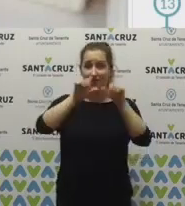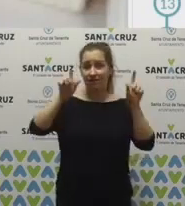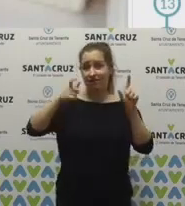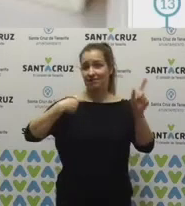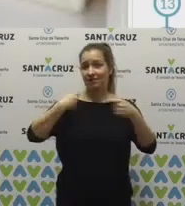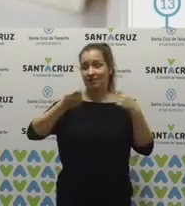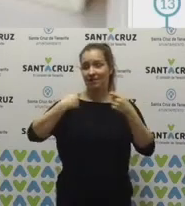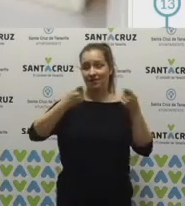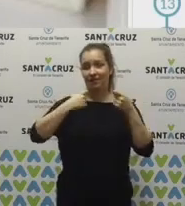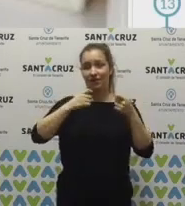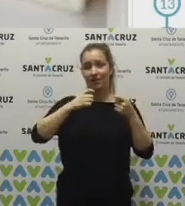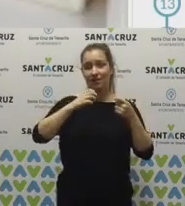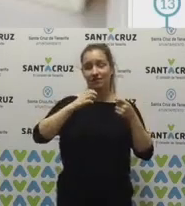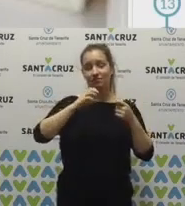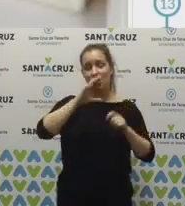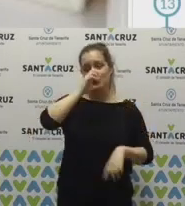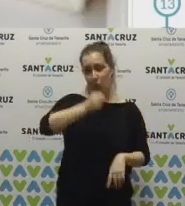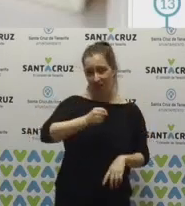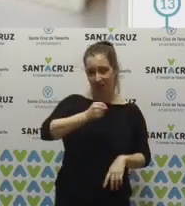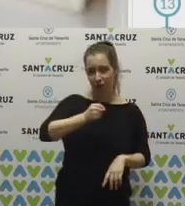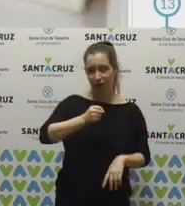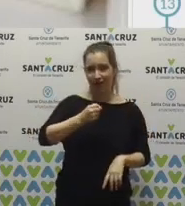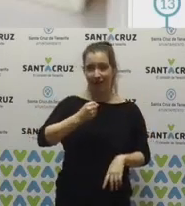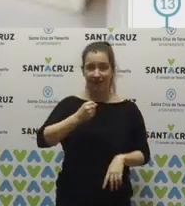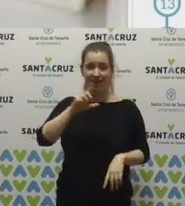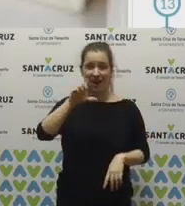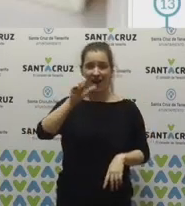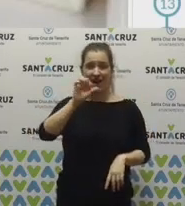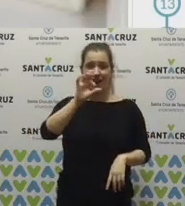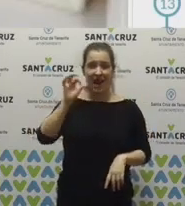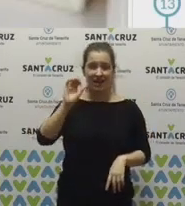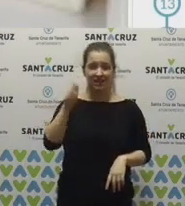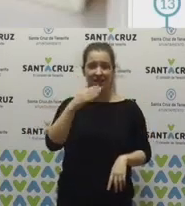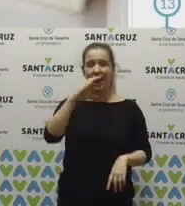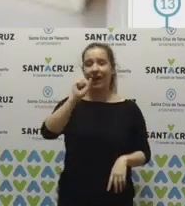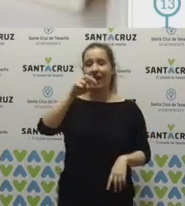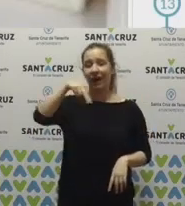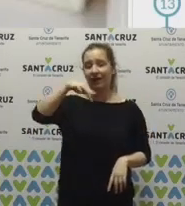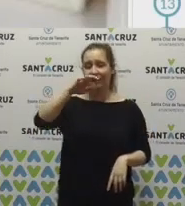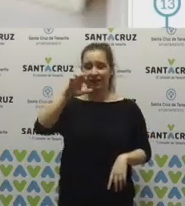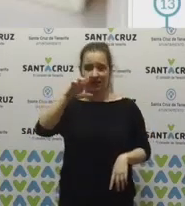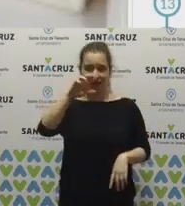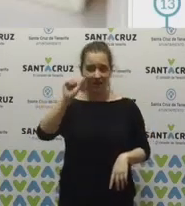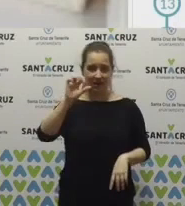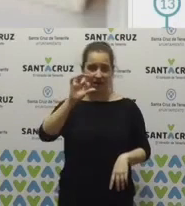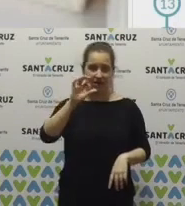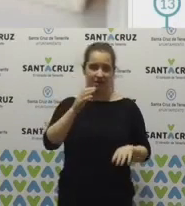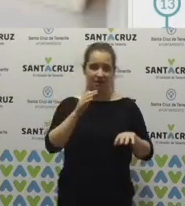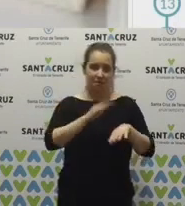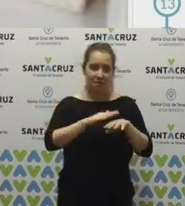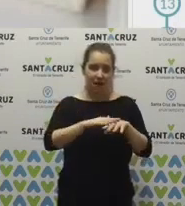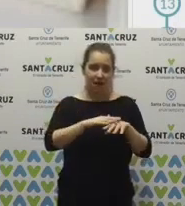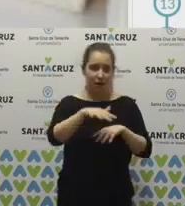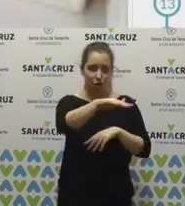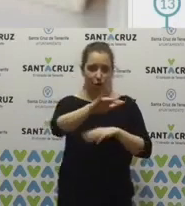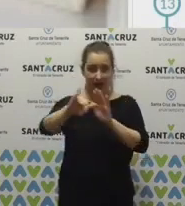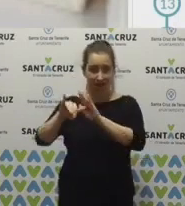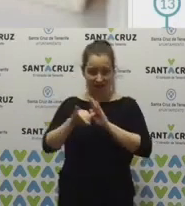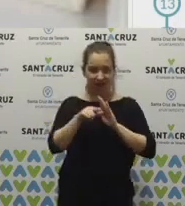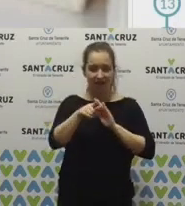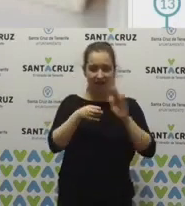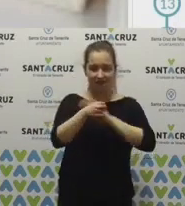digno de las canteras para las zonas de taborno casas de la cumbre etcétera si